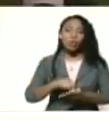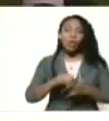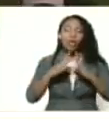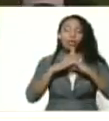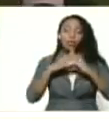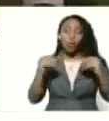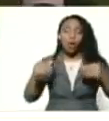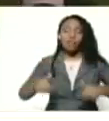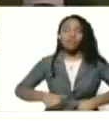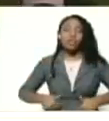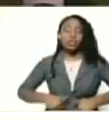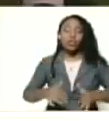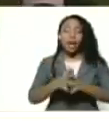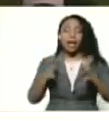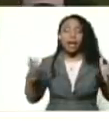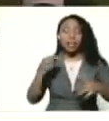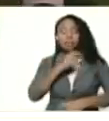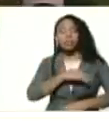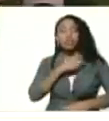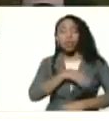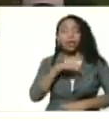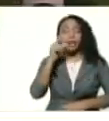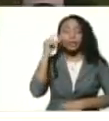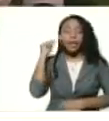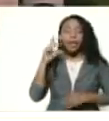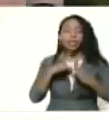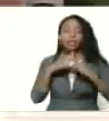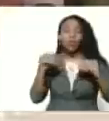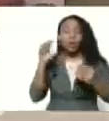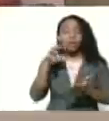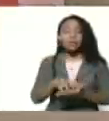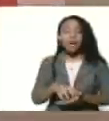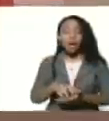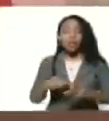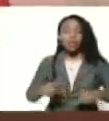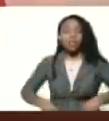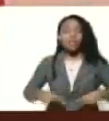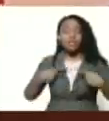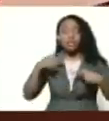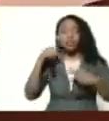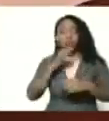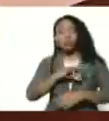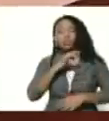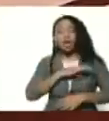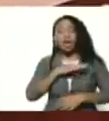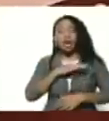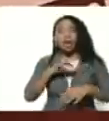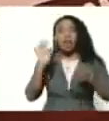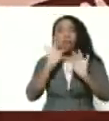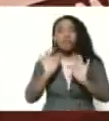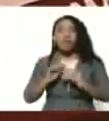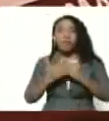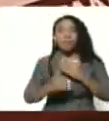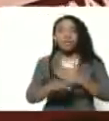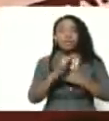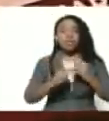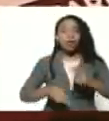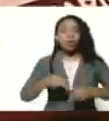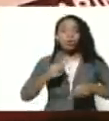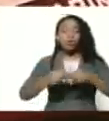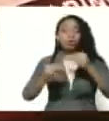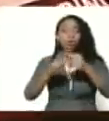todo el esfuerzo de las grandes misiones y misiones, de todo el estado de bienestar social en fase avanzada de reconstrucción y